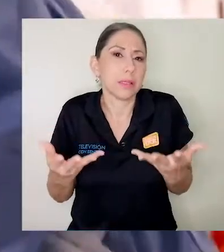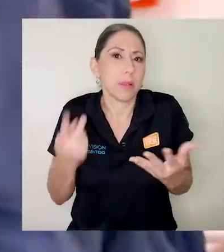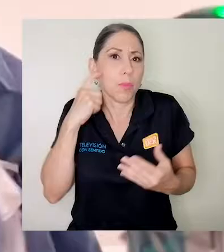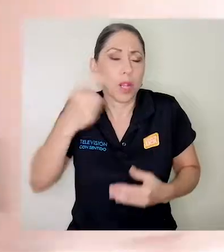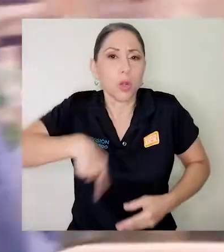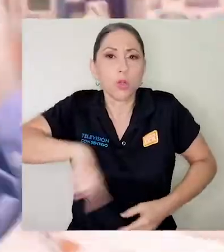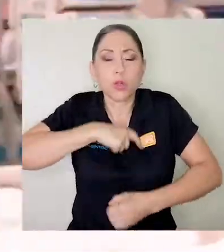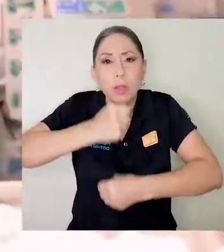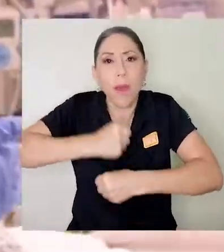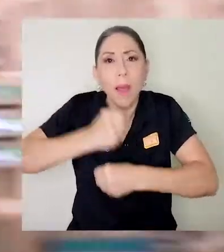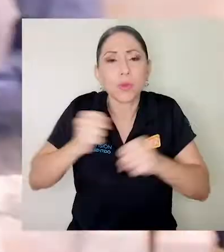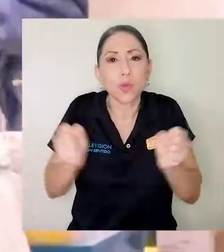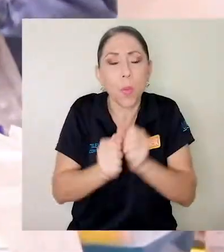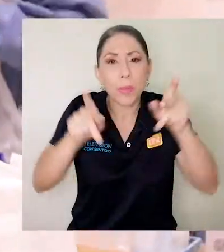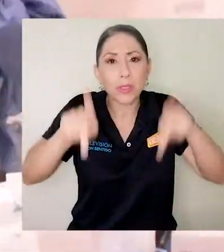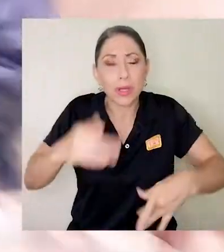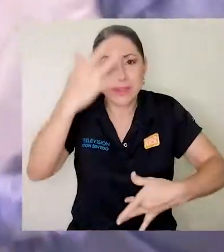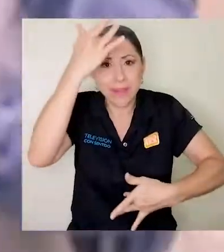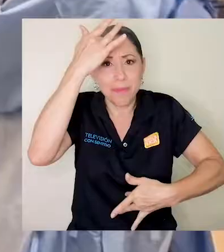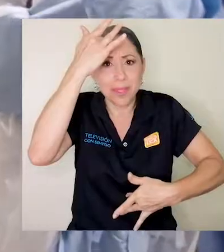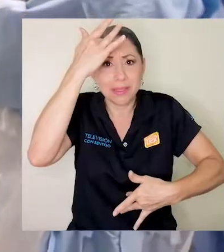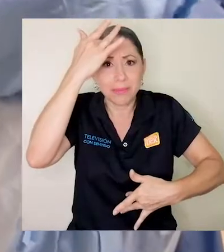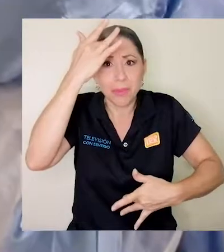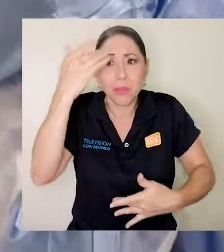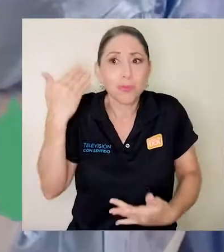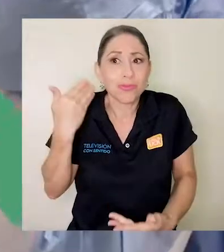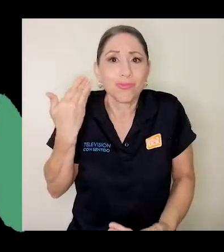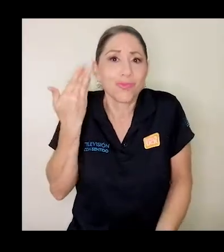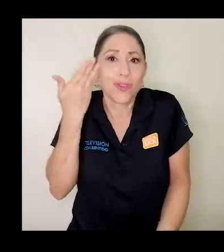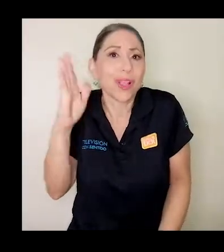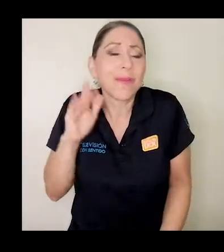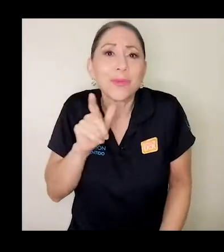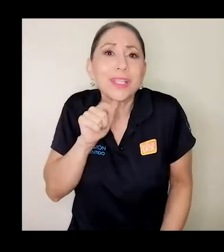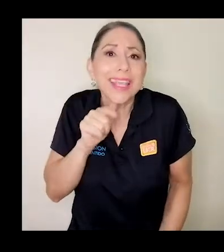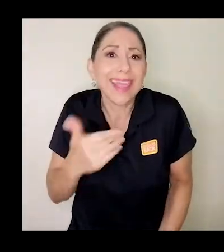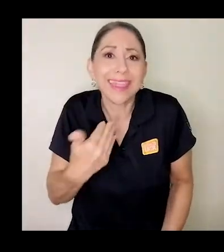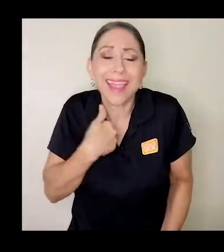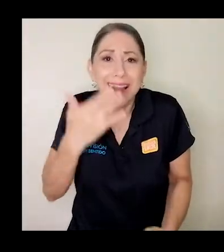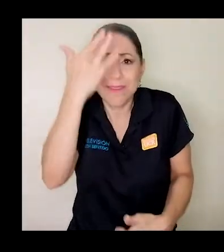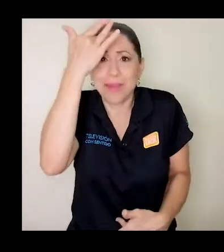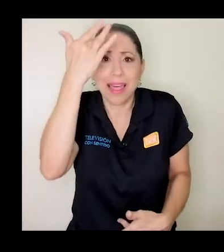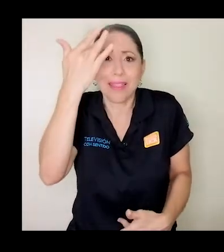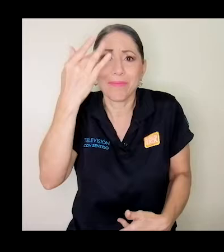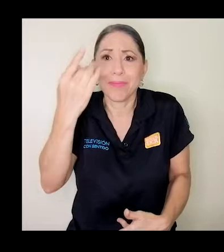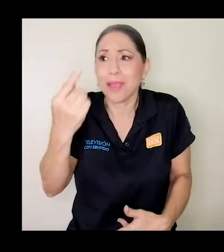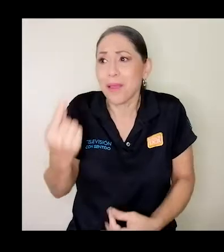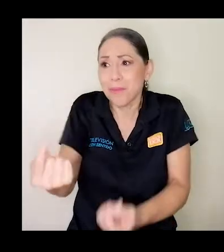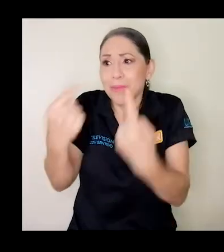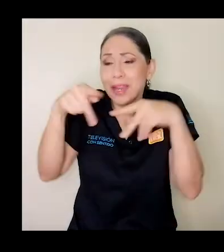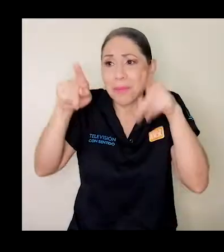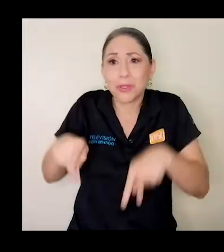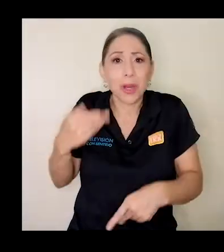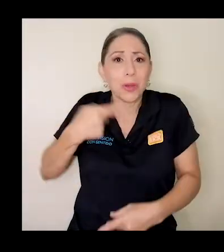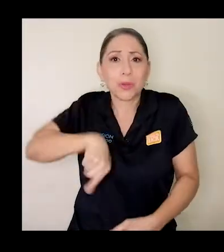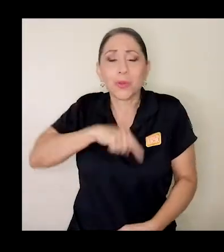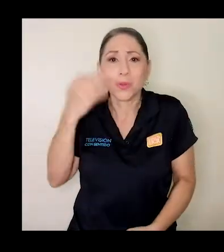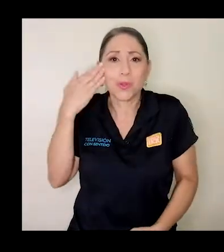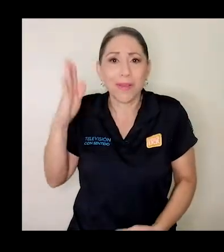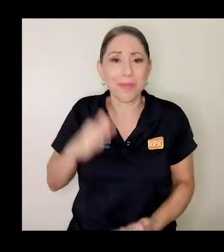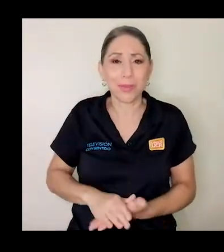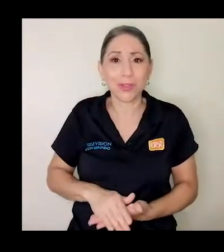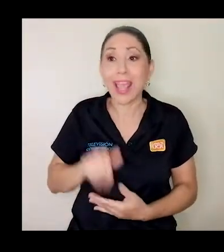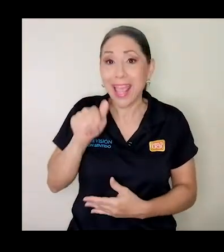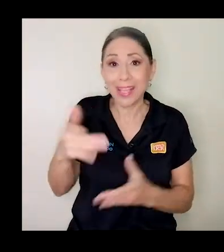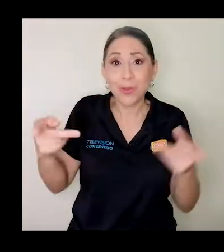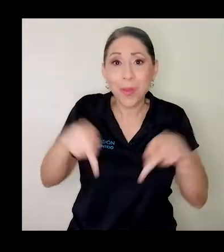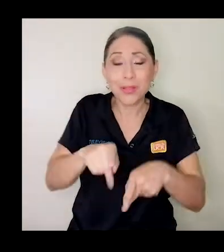enfermos. Y es una situación que nadie sabe quién lo tiene. O sea, nos llega un paciente y no sabemos cómo viene. que eso fue lo que pasó con muchos compañeros,